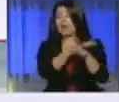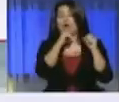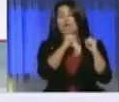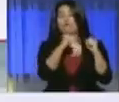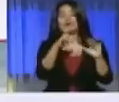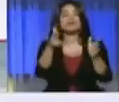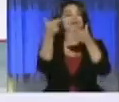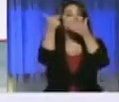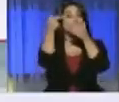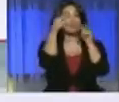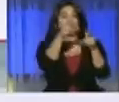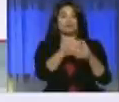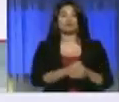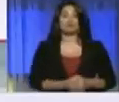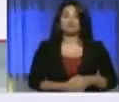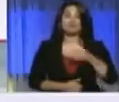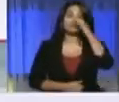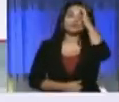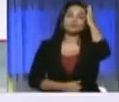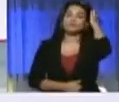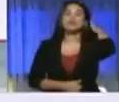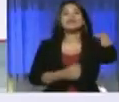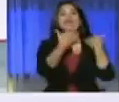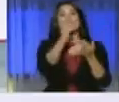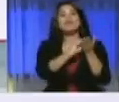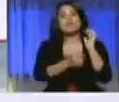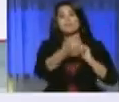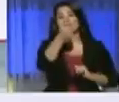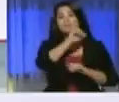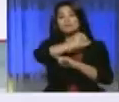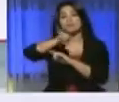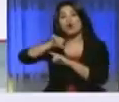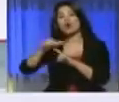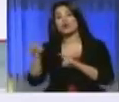secuestro, en homicidio,